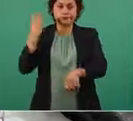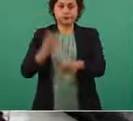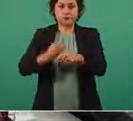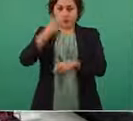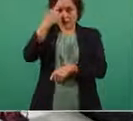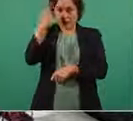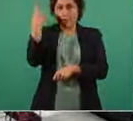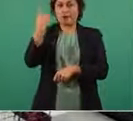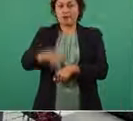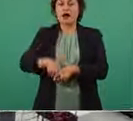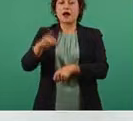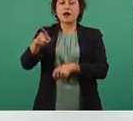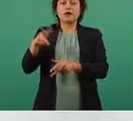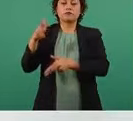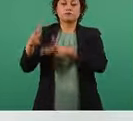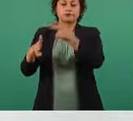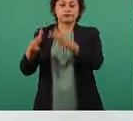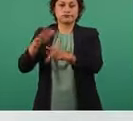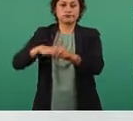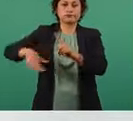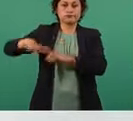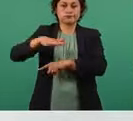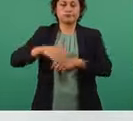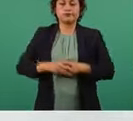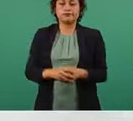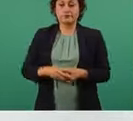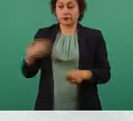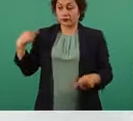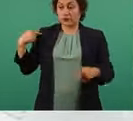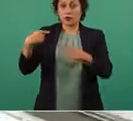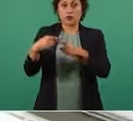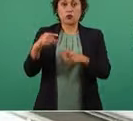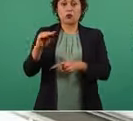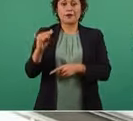de las vías férreas. A la fecha, se han generado